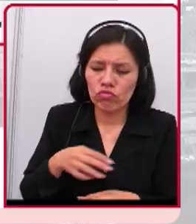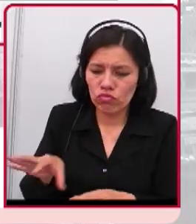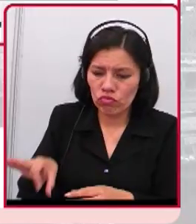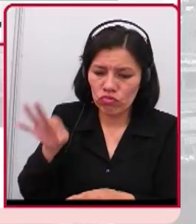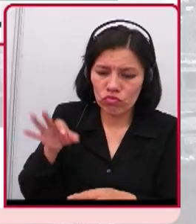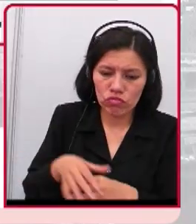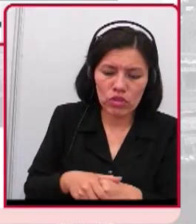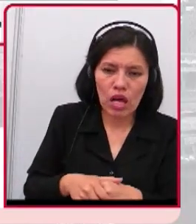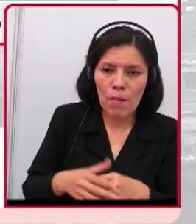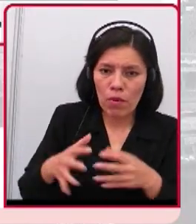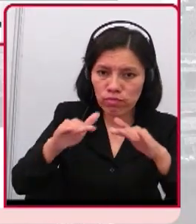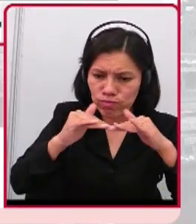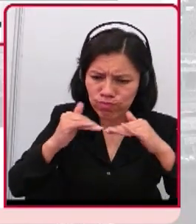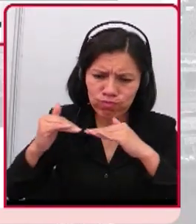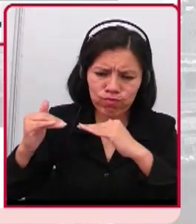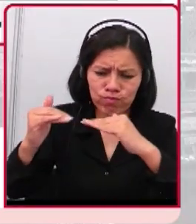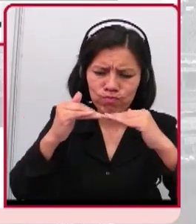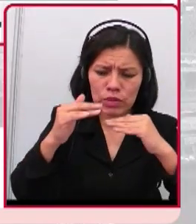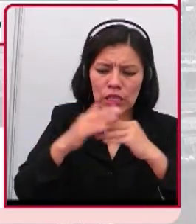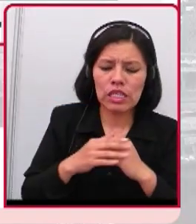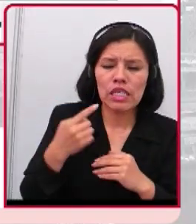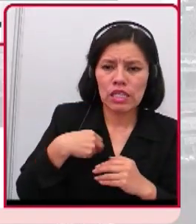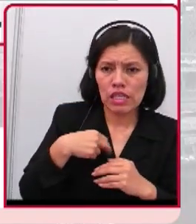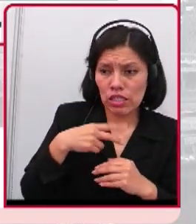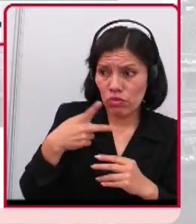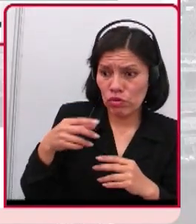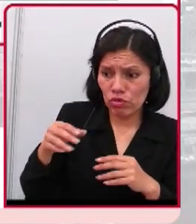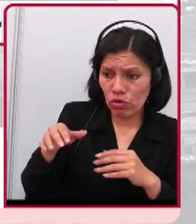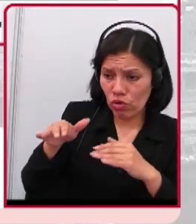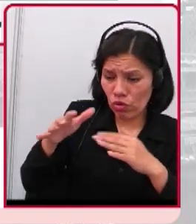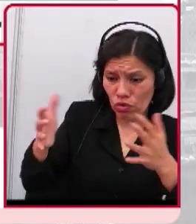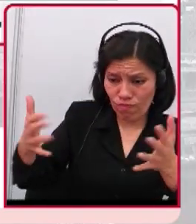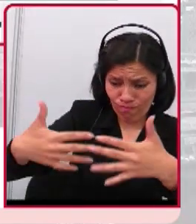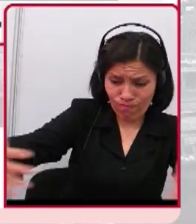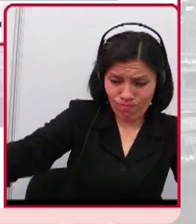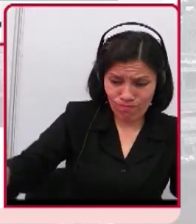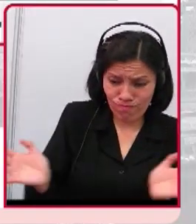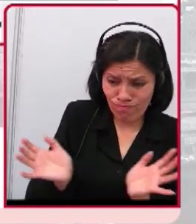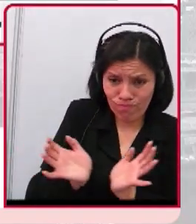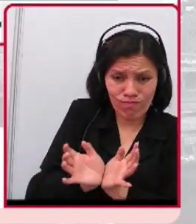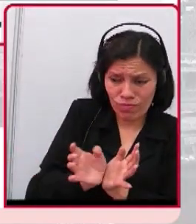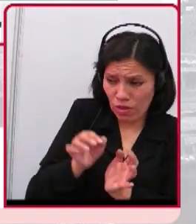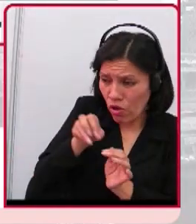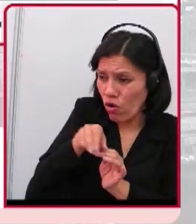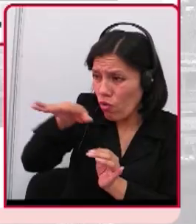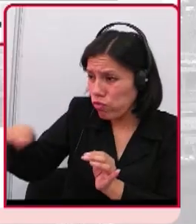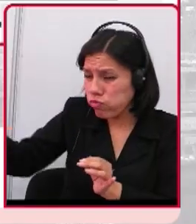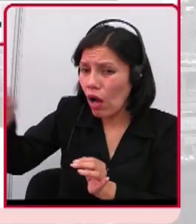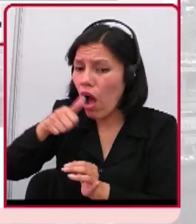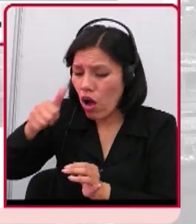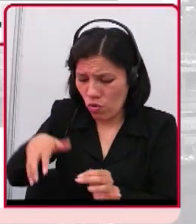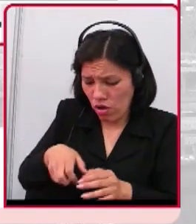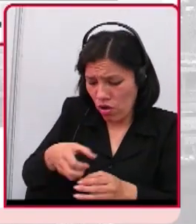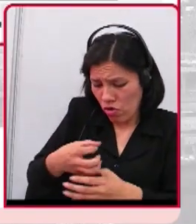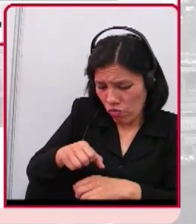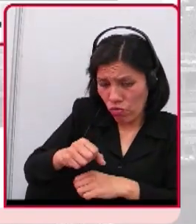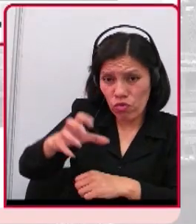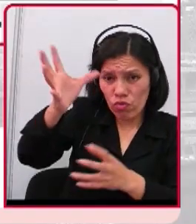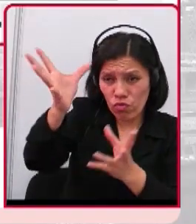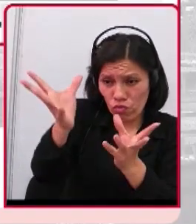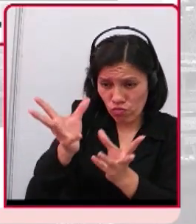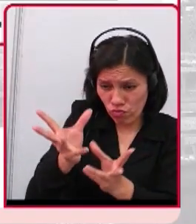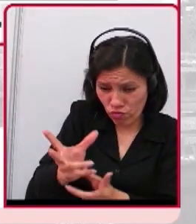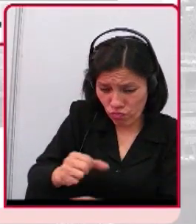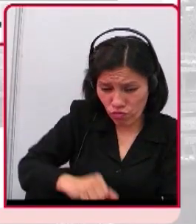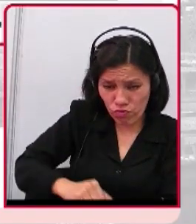generamos que nuestro espesador esté constantemente balanceado. La segunda estrategia es la estrategia de